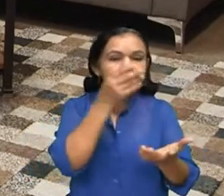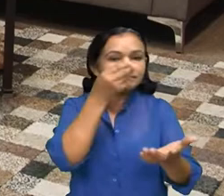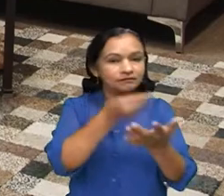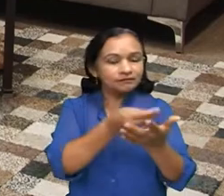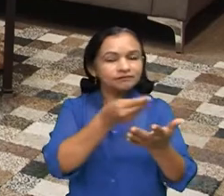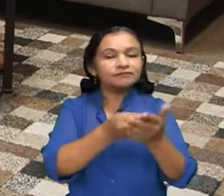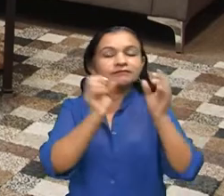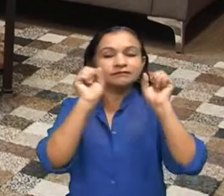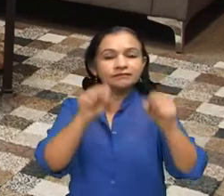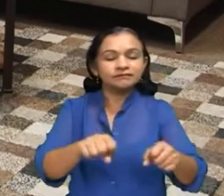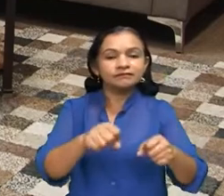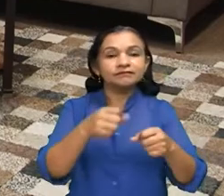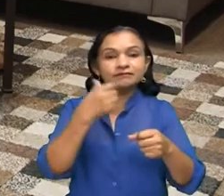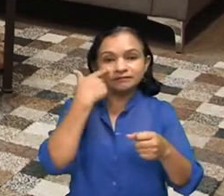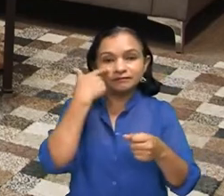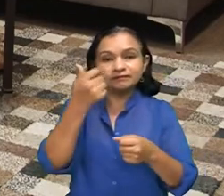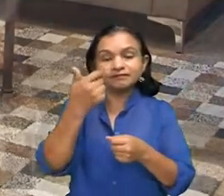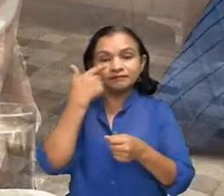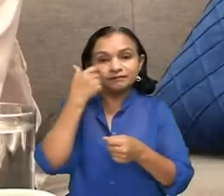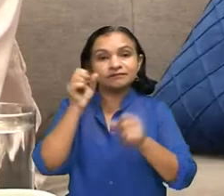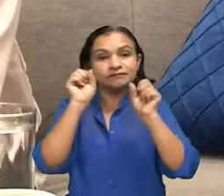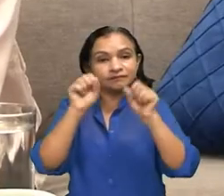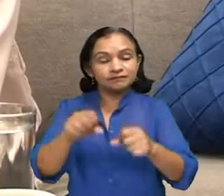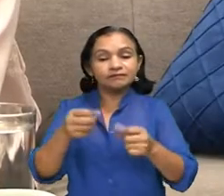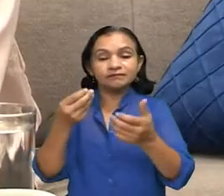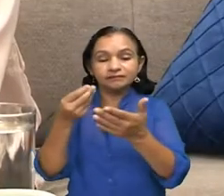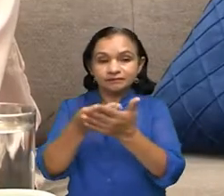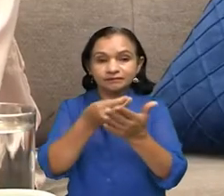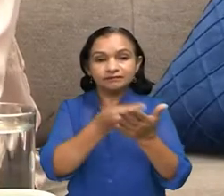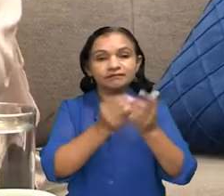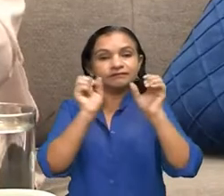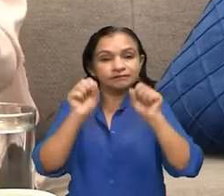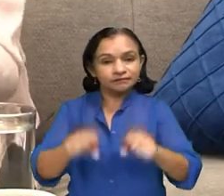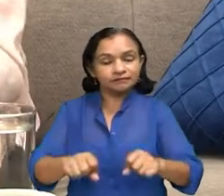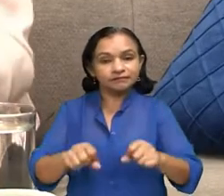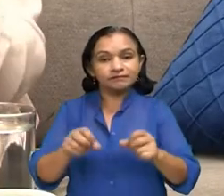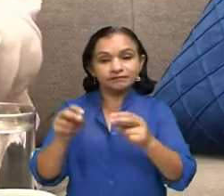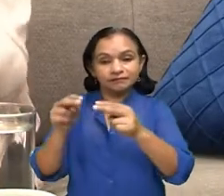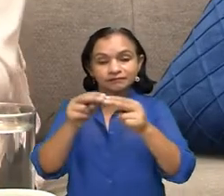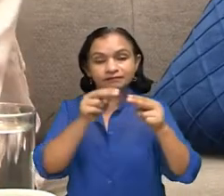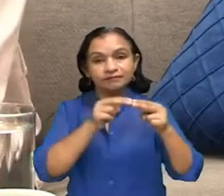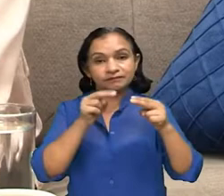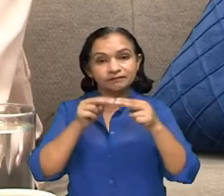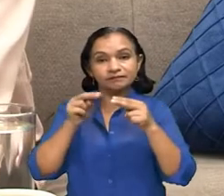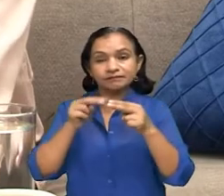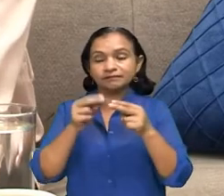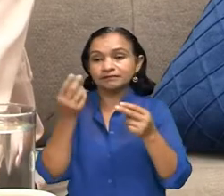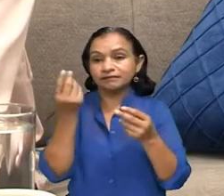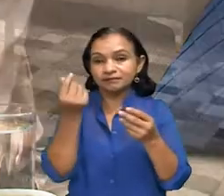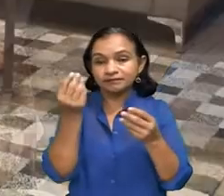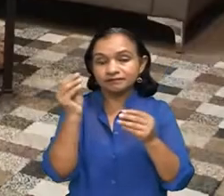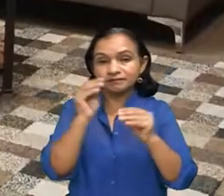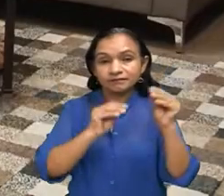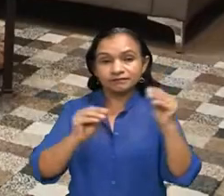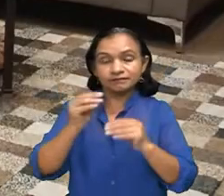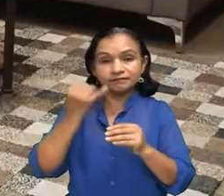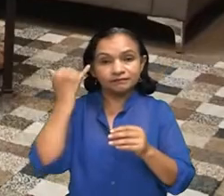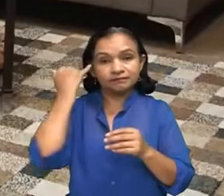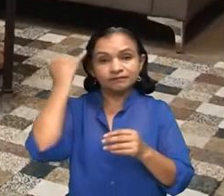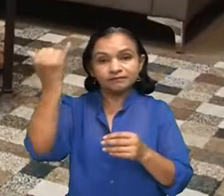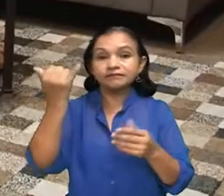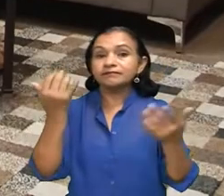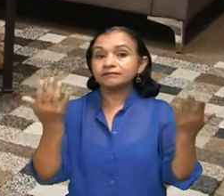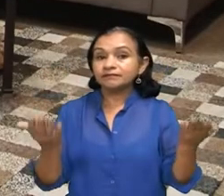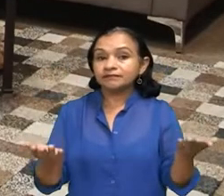puedan conocer a vos. Claro. Y hay una articulación. Eso es parte de la economía creativa. Y sin duda